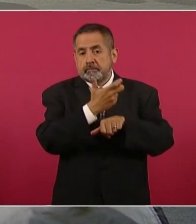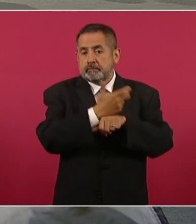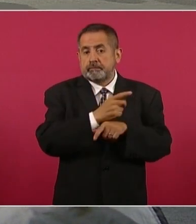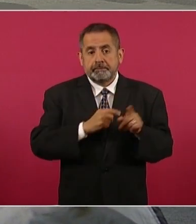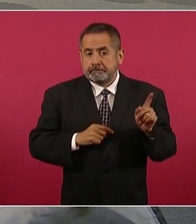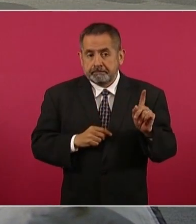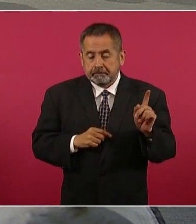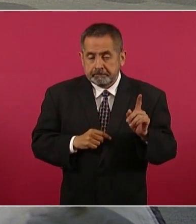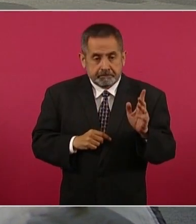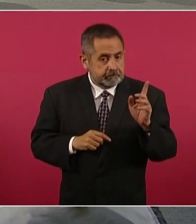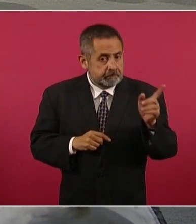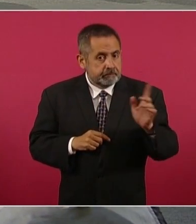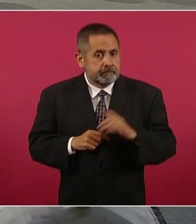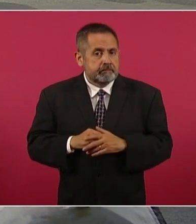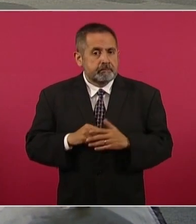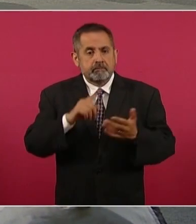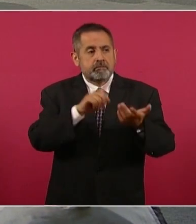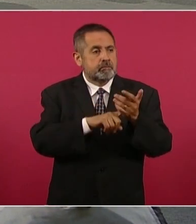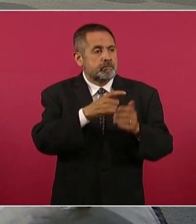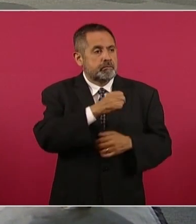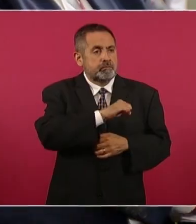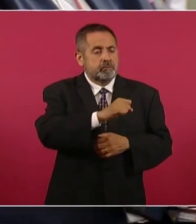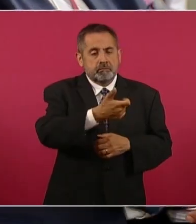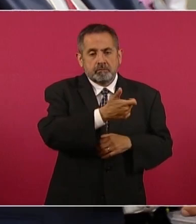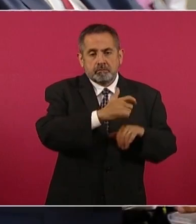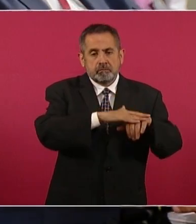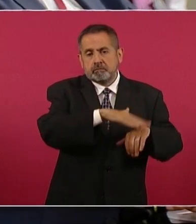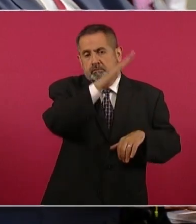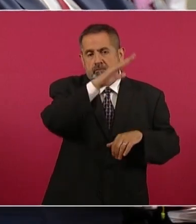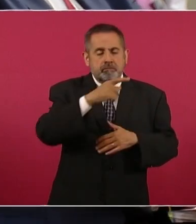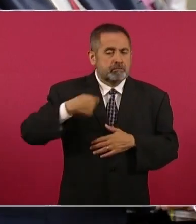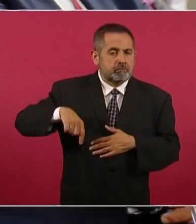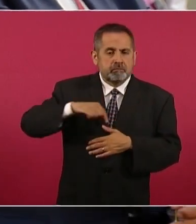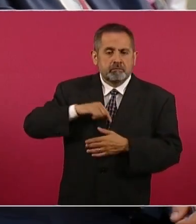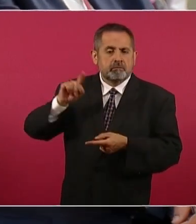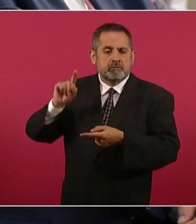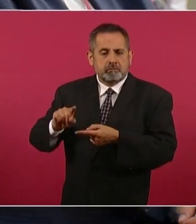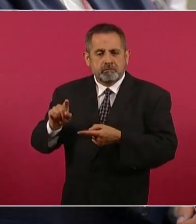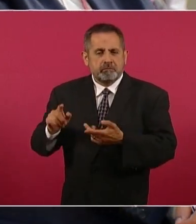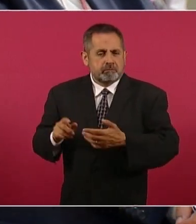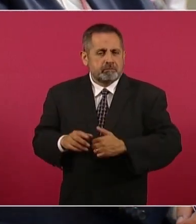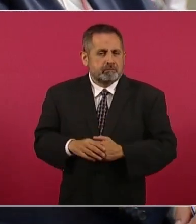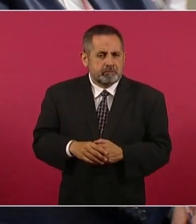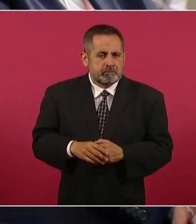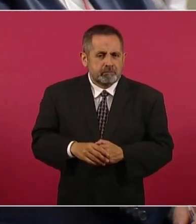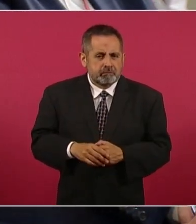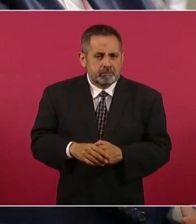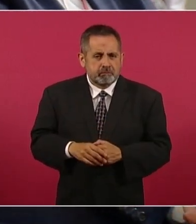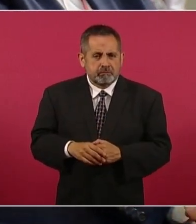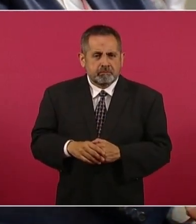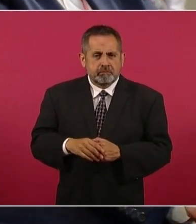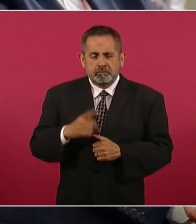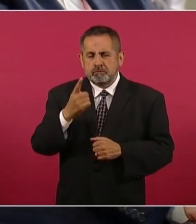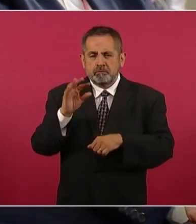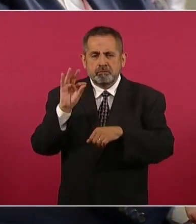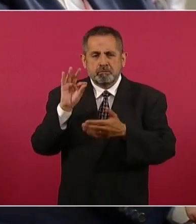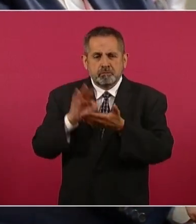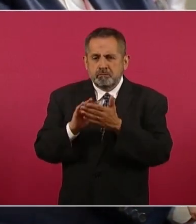Unidos tienen una inflación más alta que la de nosotros, por un punto